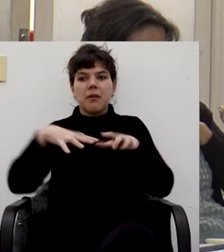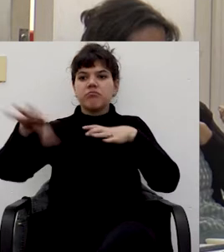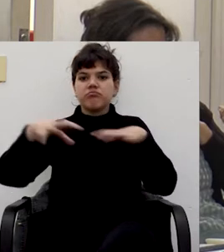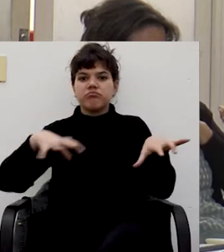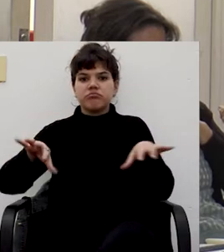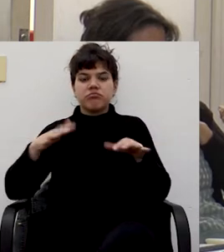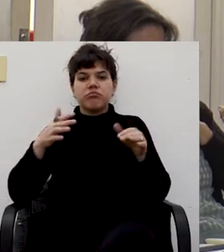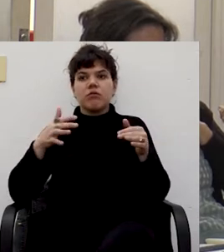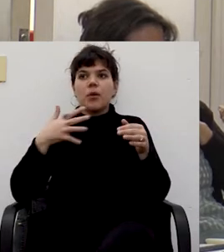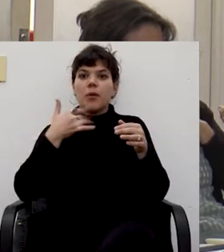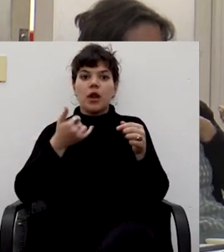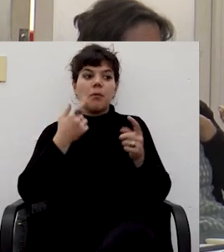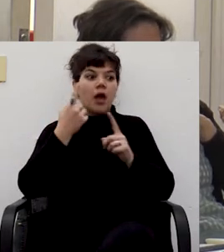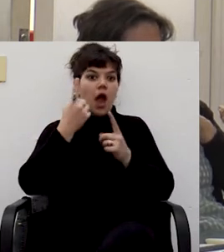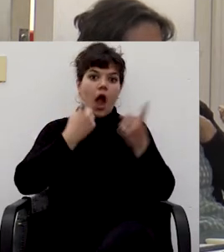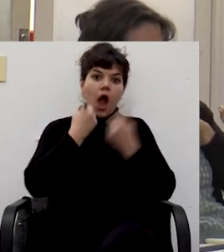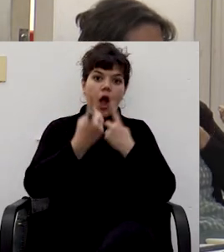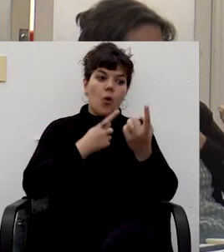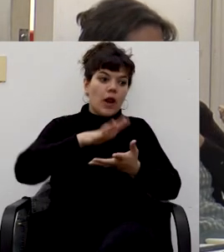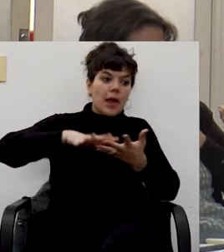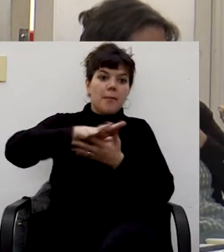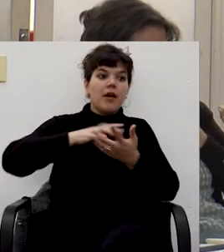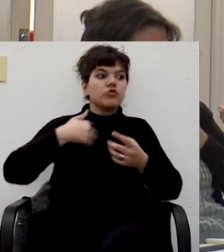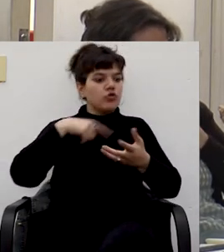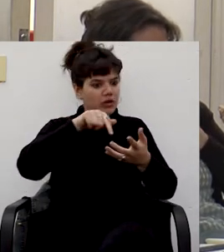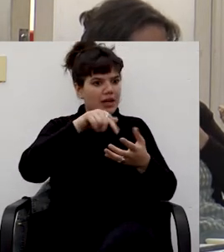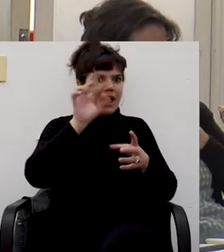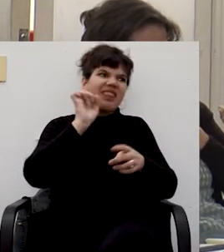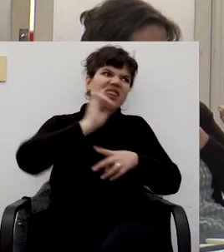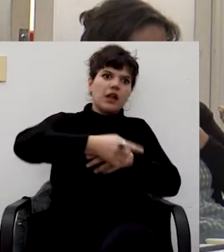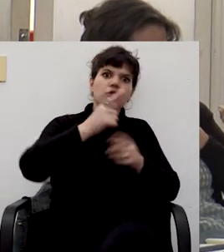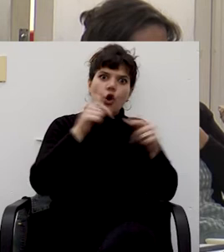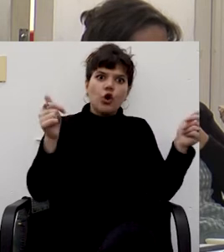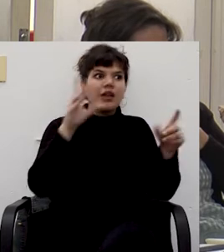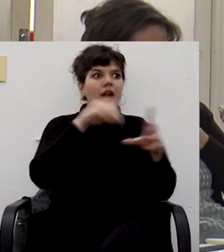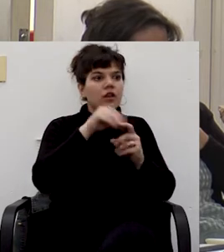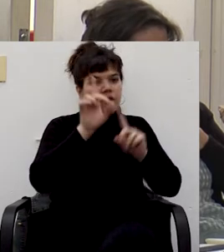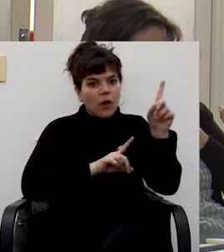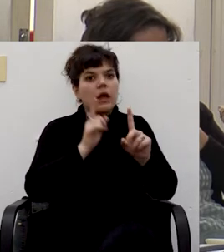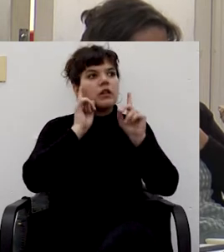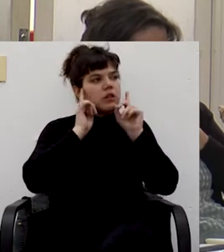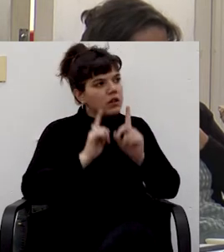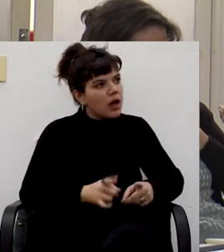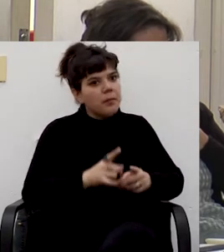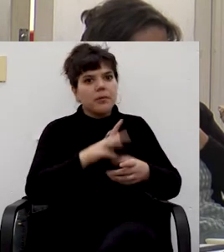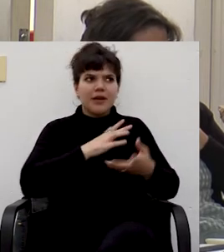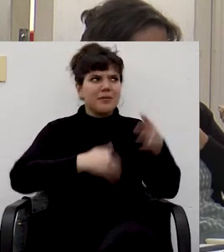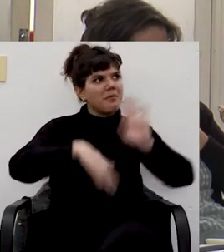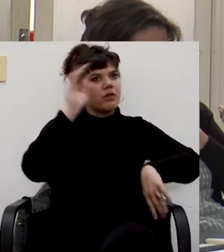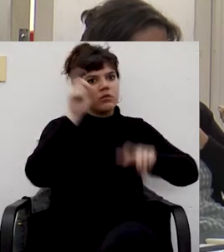¿no? En quienes están en los espacios de toma de decisión dentro de las instituciones, dentro de la universidad, también hay sesgos masculinos,